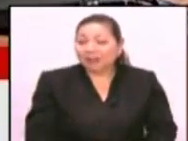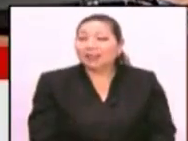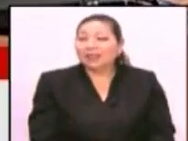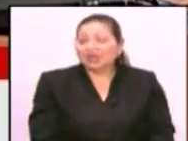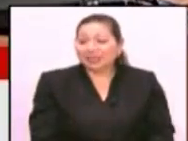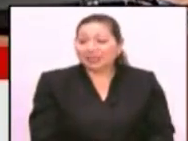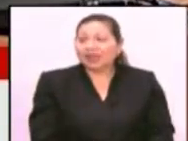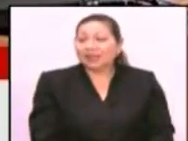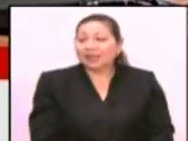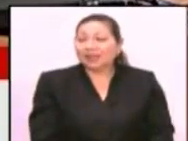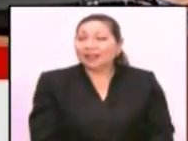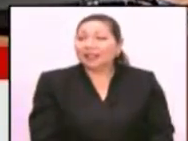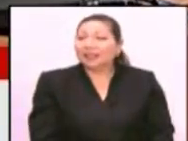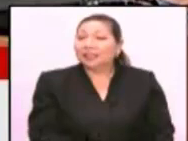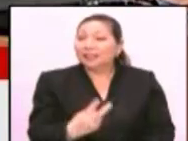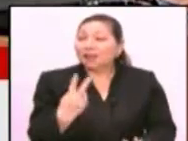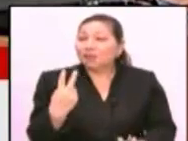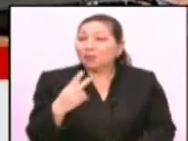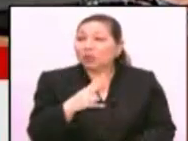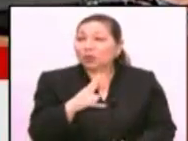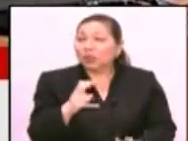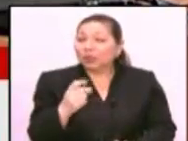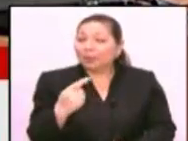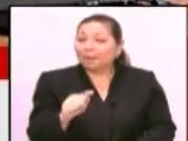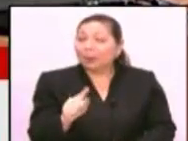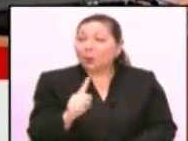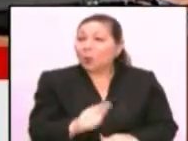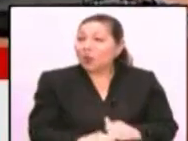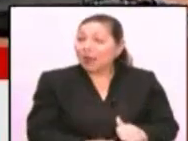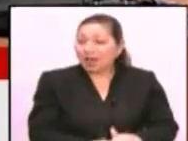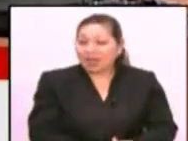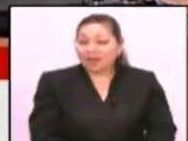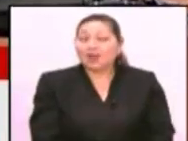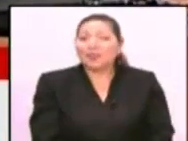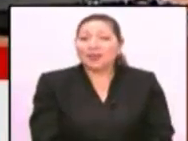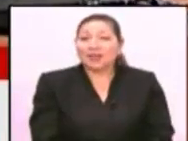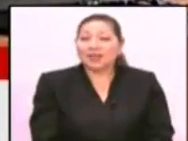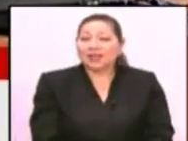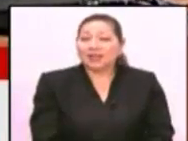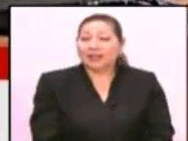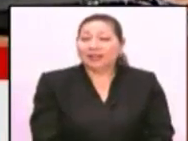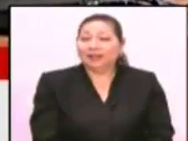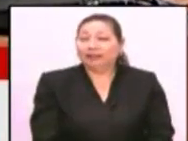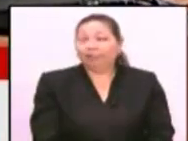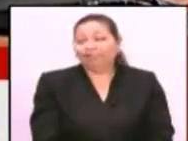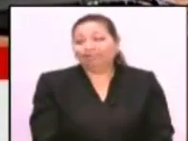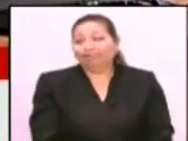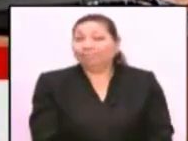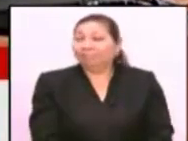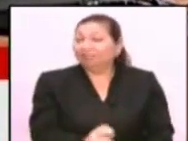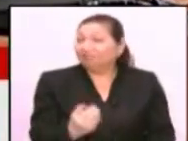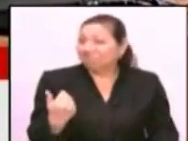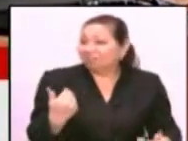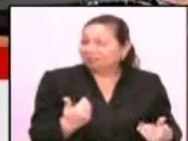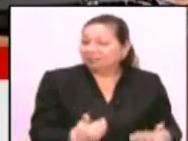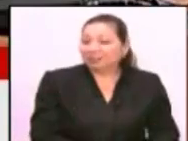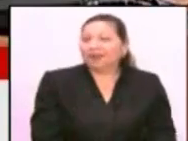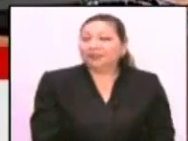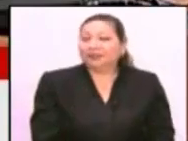Quencoro. Quencoro produce 7.200.000 soles anualmente. Es la verdad que si vamos a